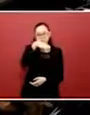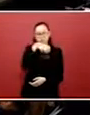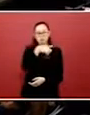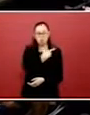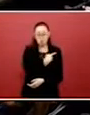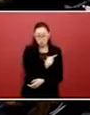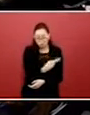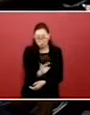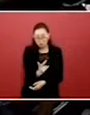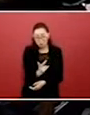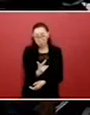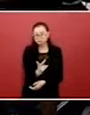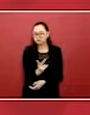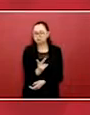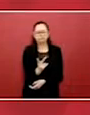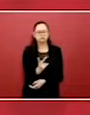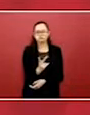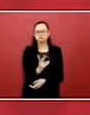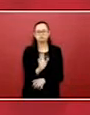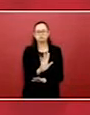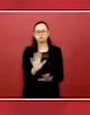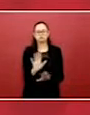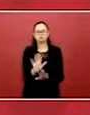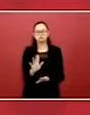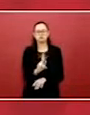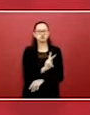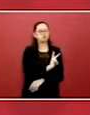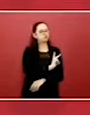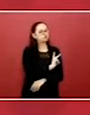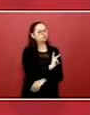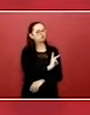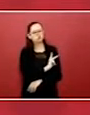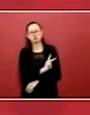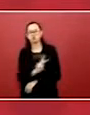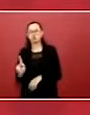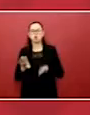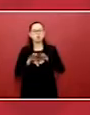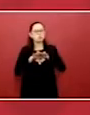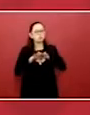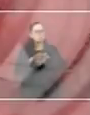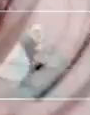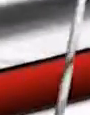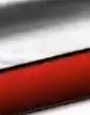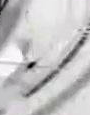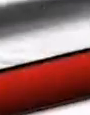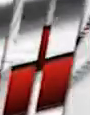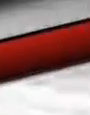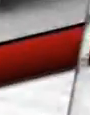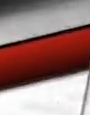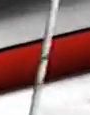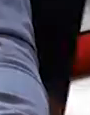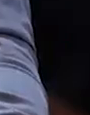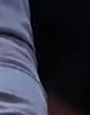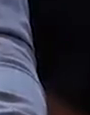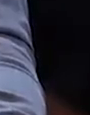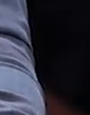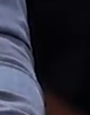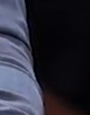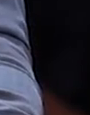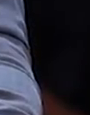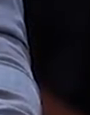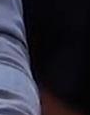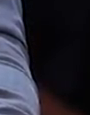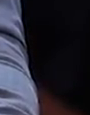al beneficiario, con lo que se termina con la corrupción que había en la entrega de apoyos a través de intermediarios.